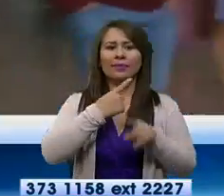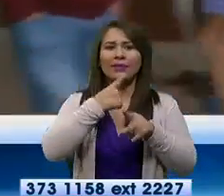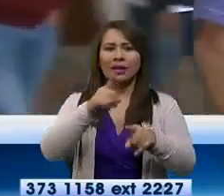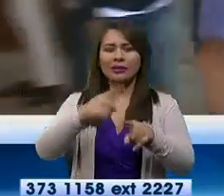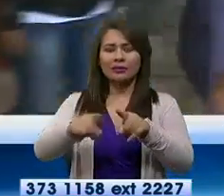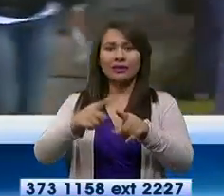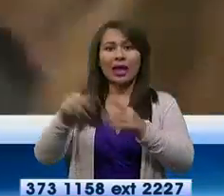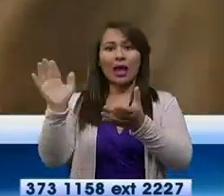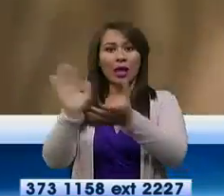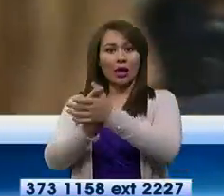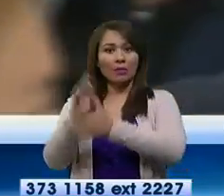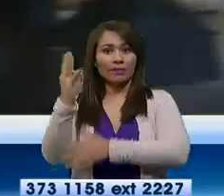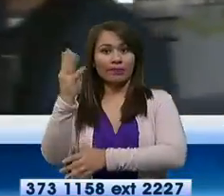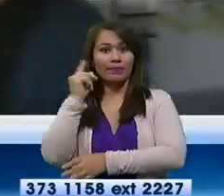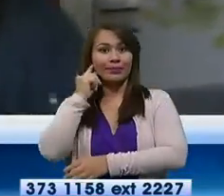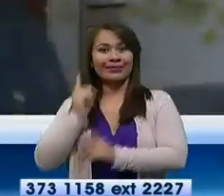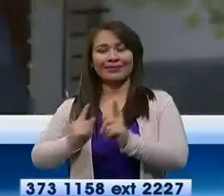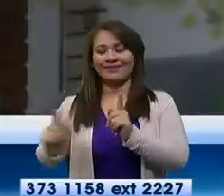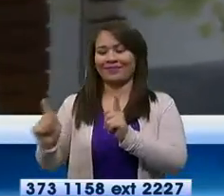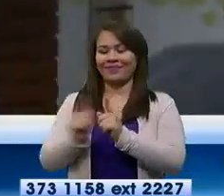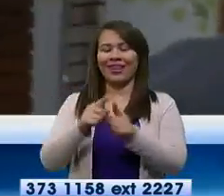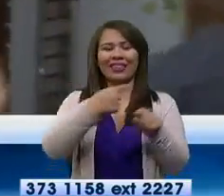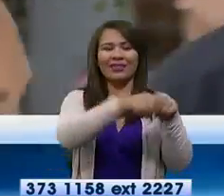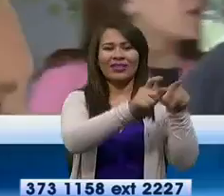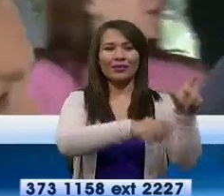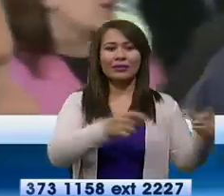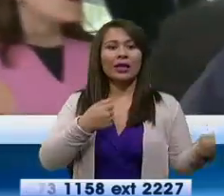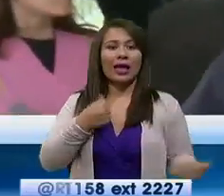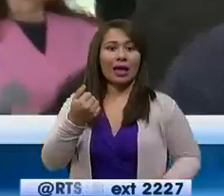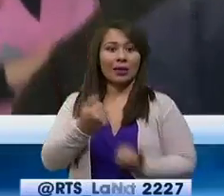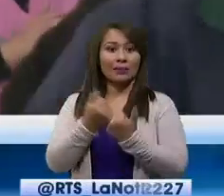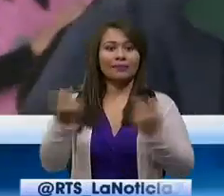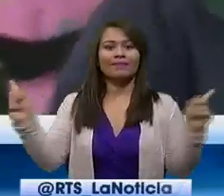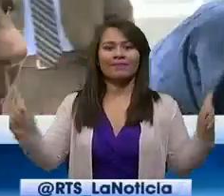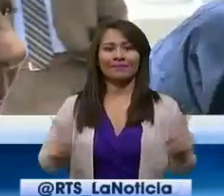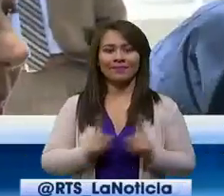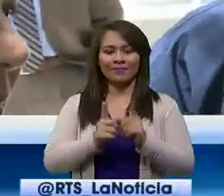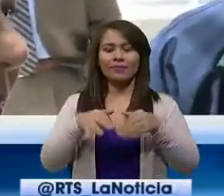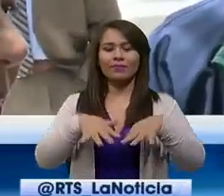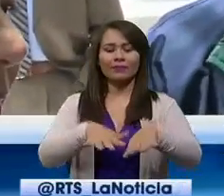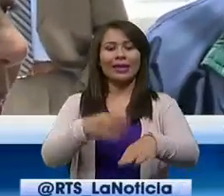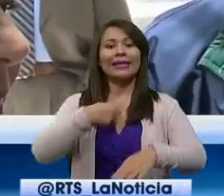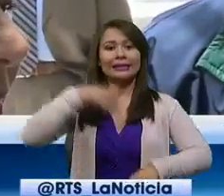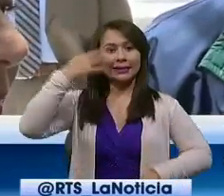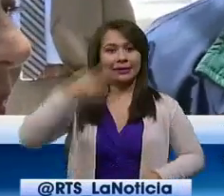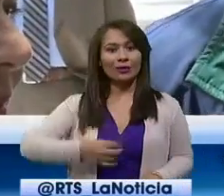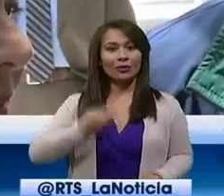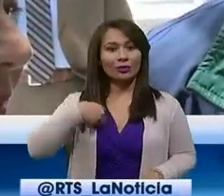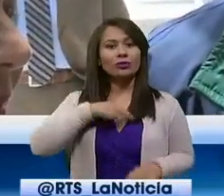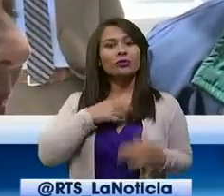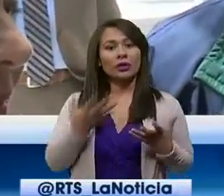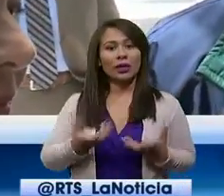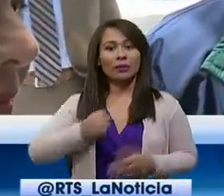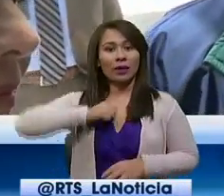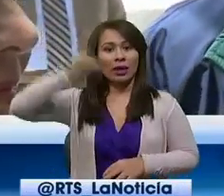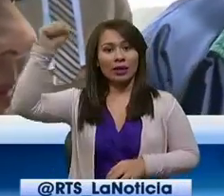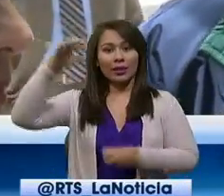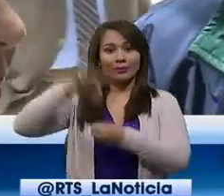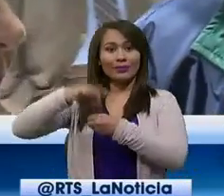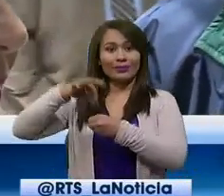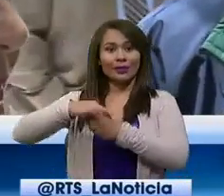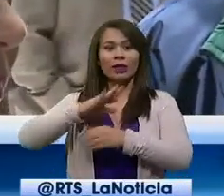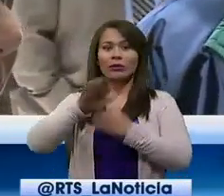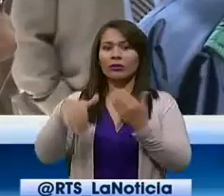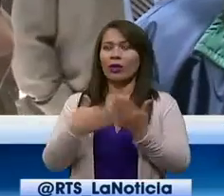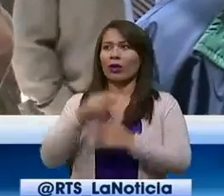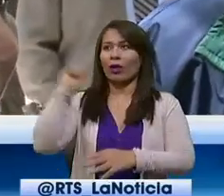simpatizantes y su esposa, se mostró confiado por los resultados de los próximos comicios. Ahora tenemos que ganar las elecciones y por todo